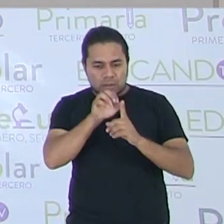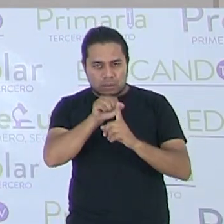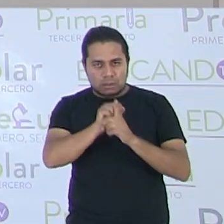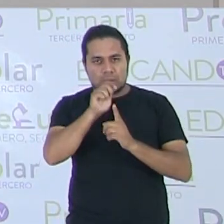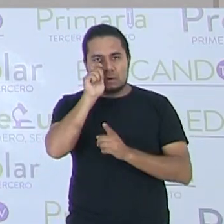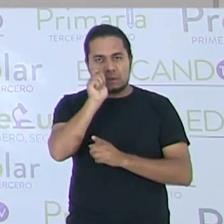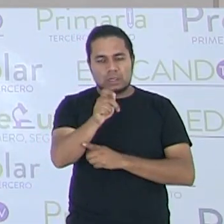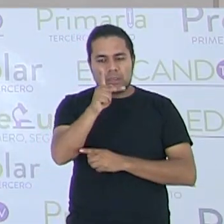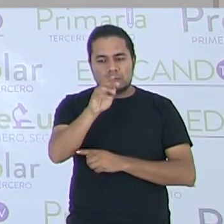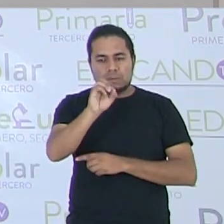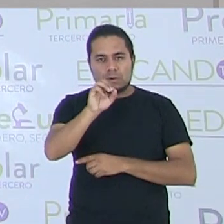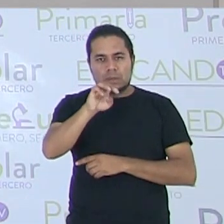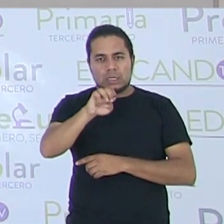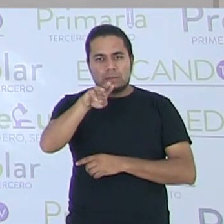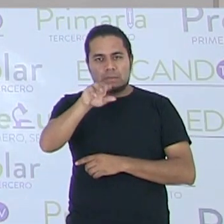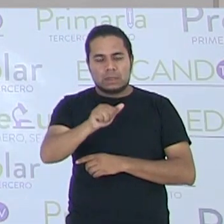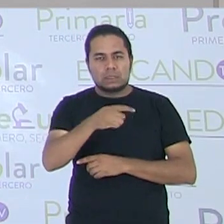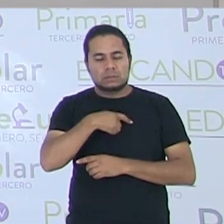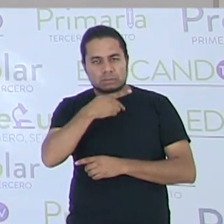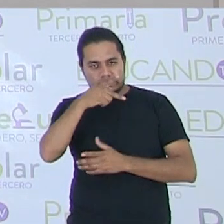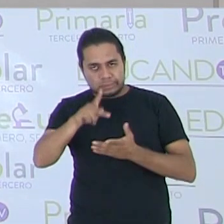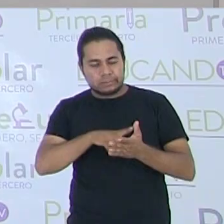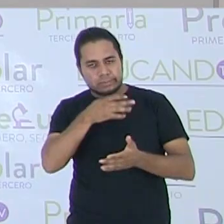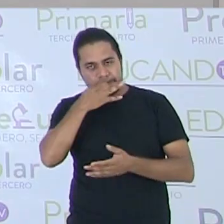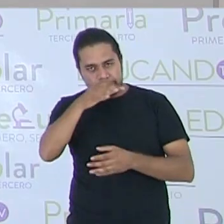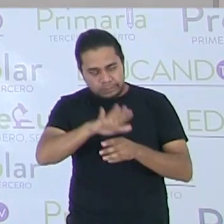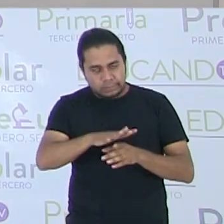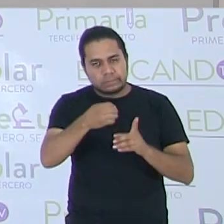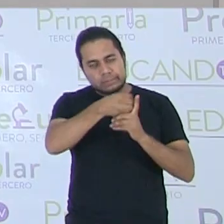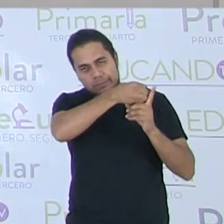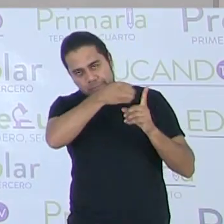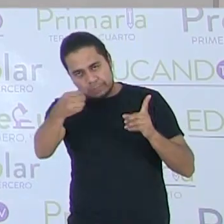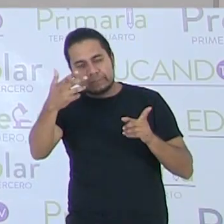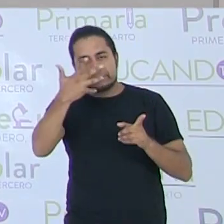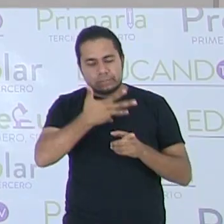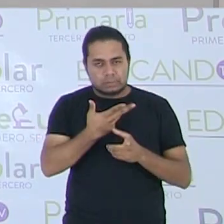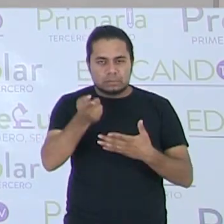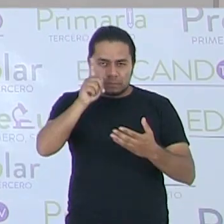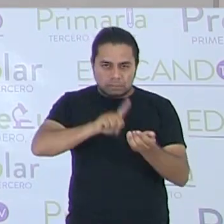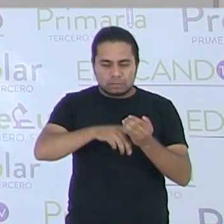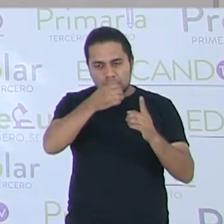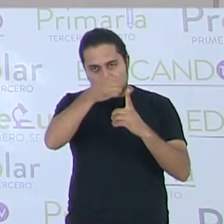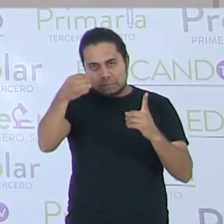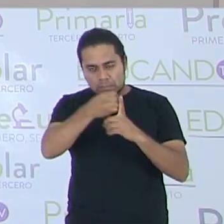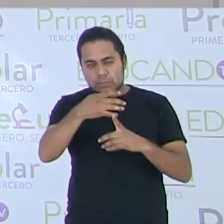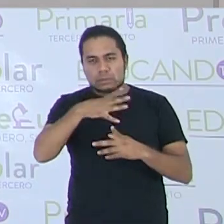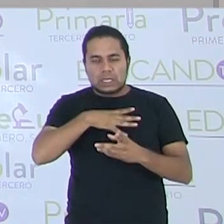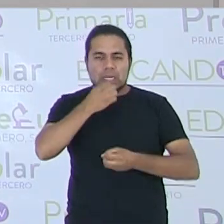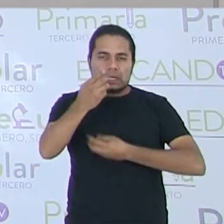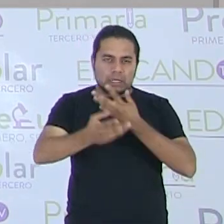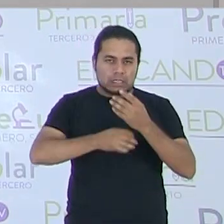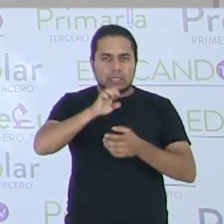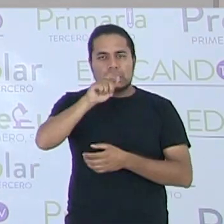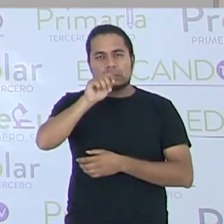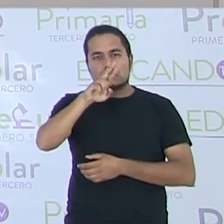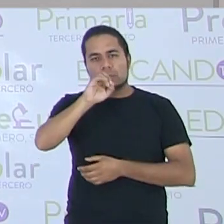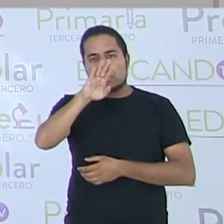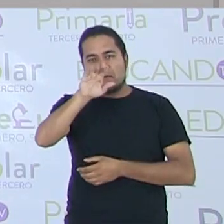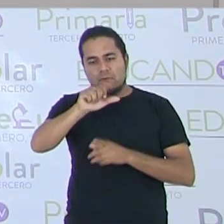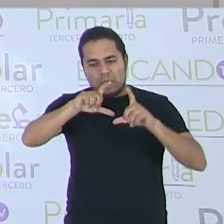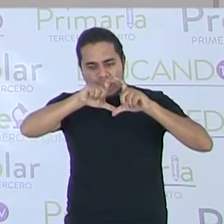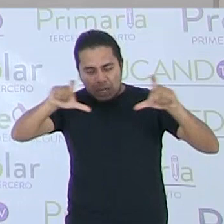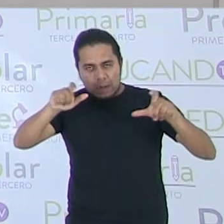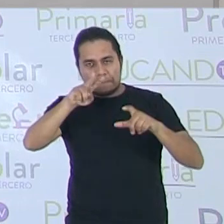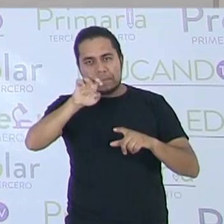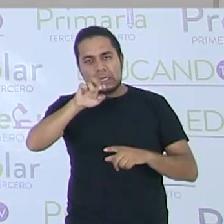poema. Voy a repetir, los poemas tienen una estructura, dentro de su estructura está la estrofa, está el verso, está